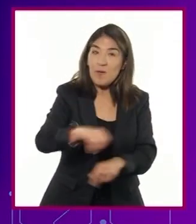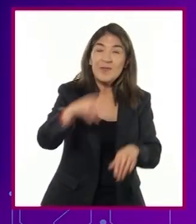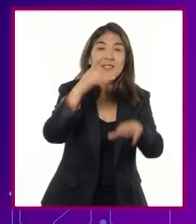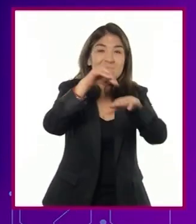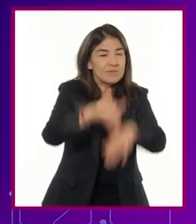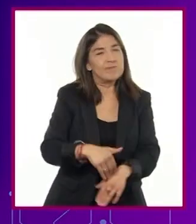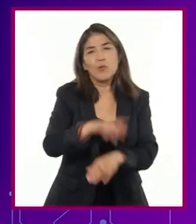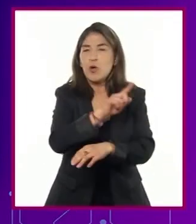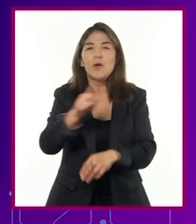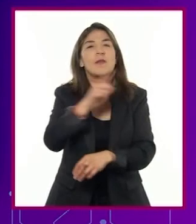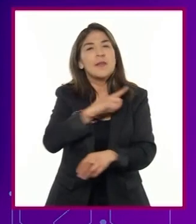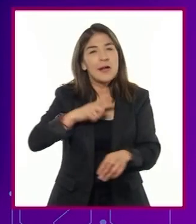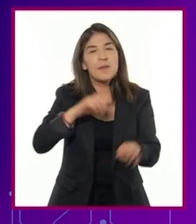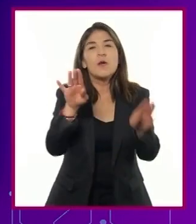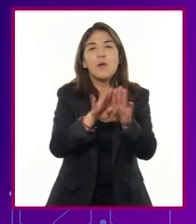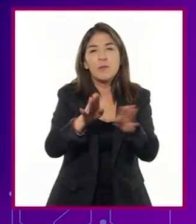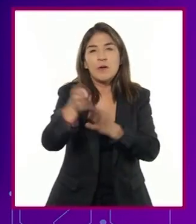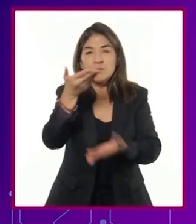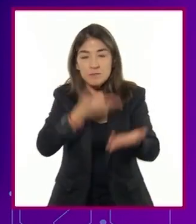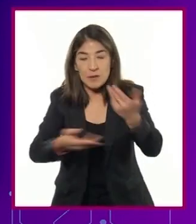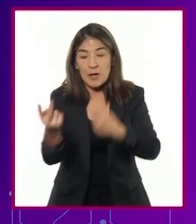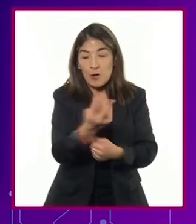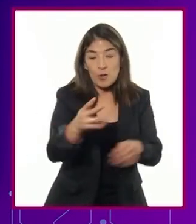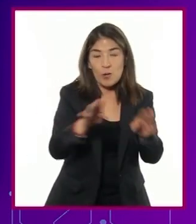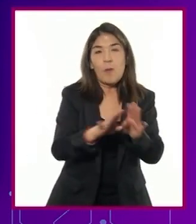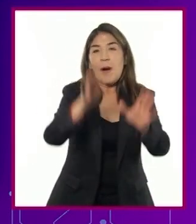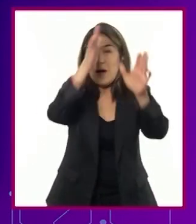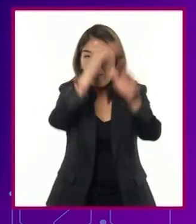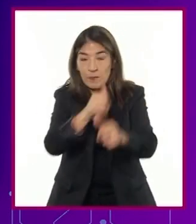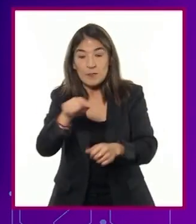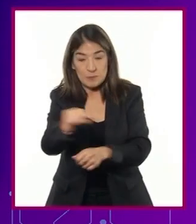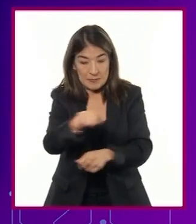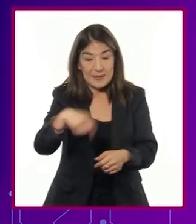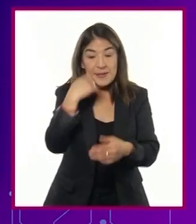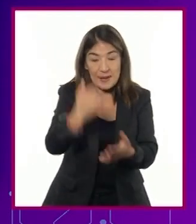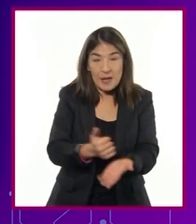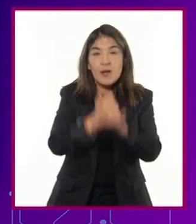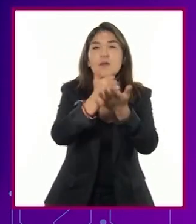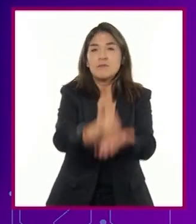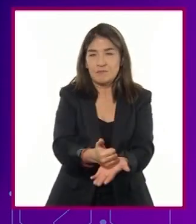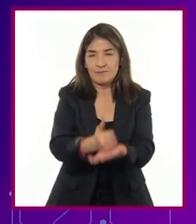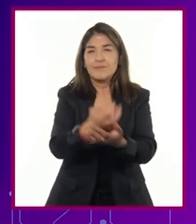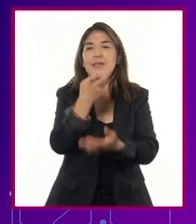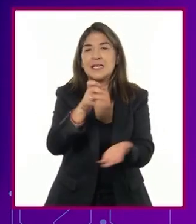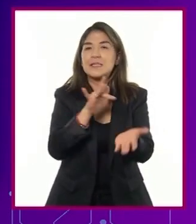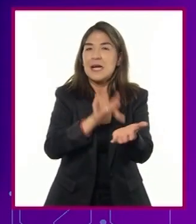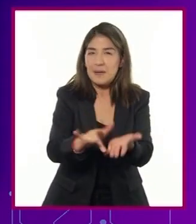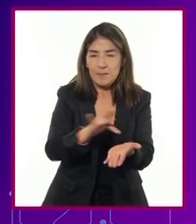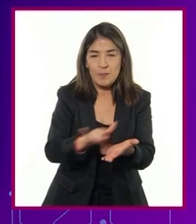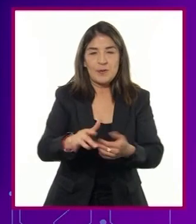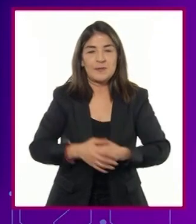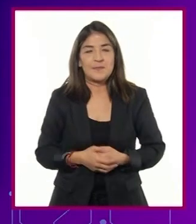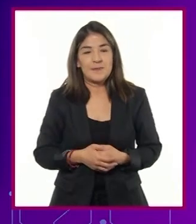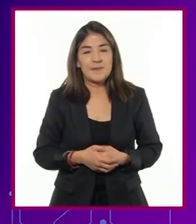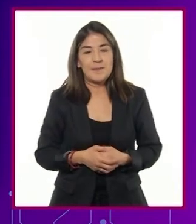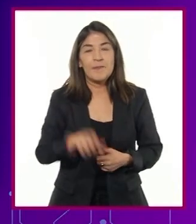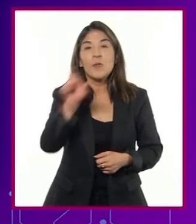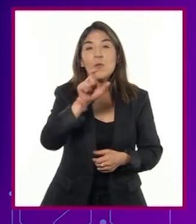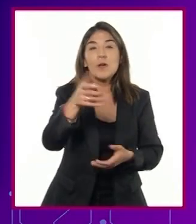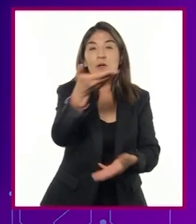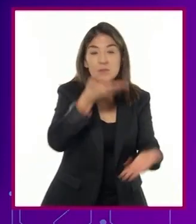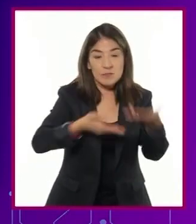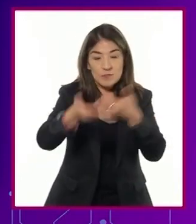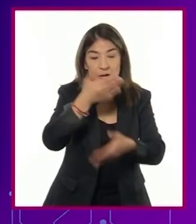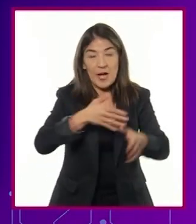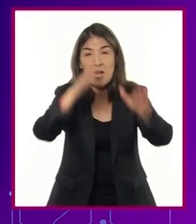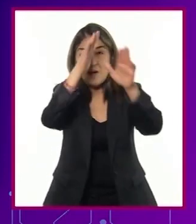y las animen a cooperar, mostrar solidaridad y apoyarse. 4. Cuando la colaboración y la